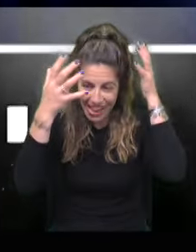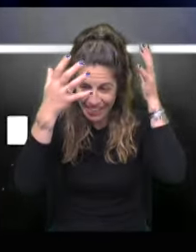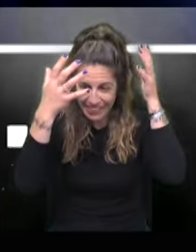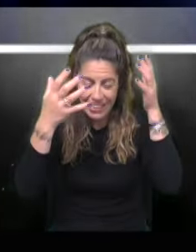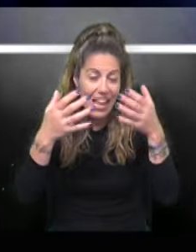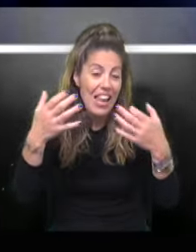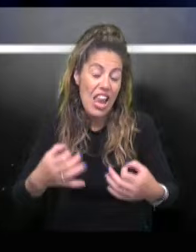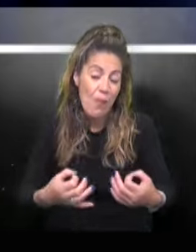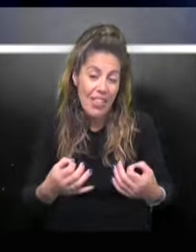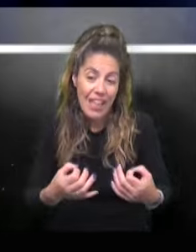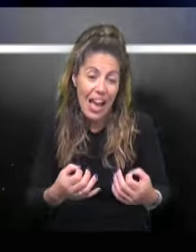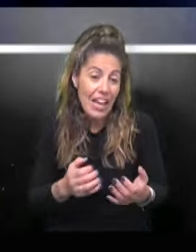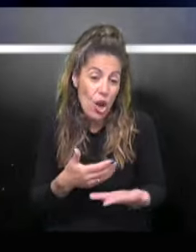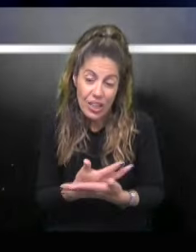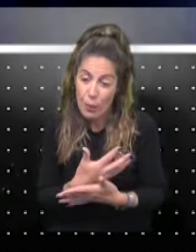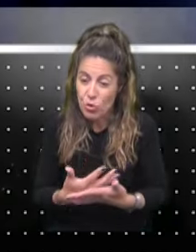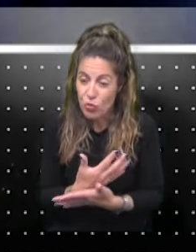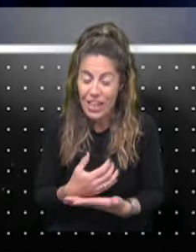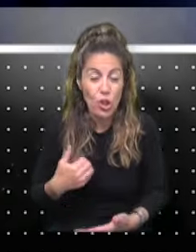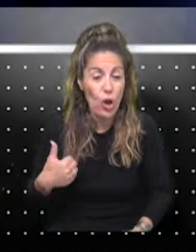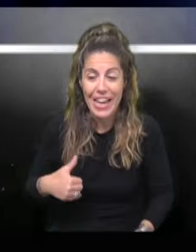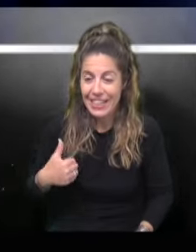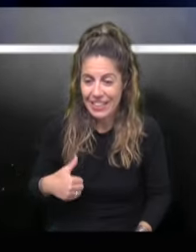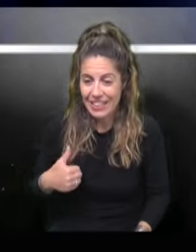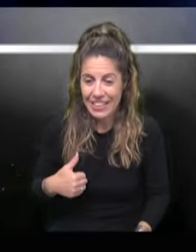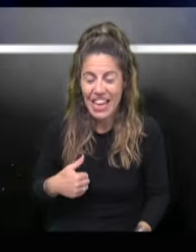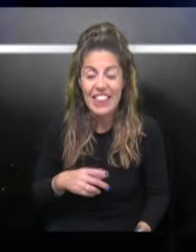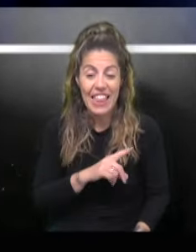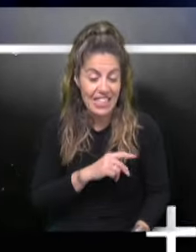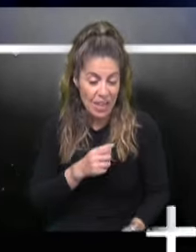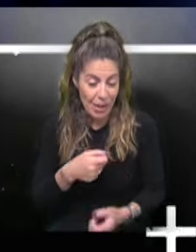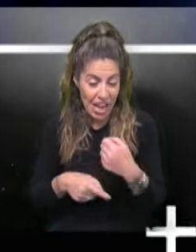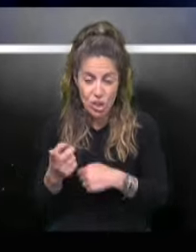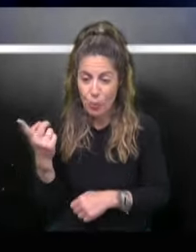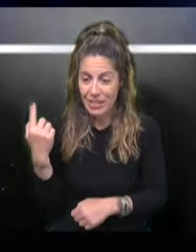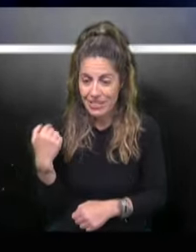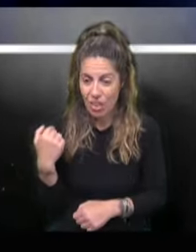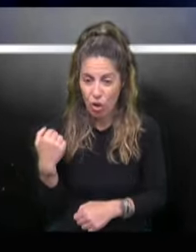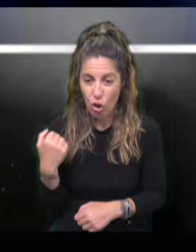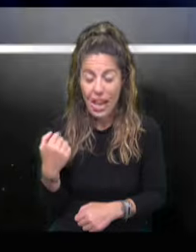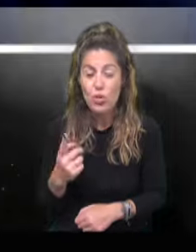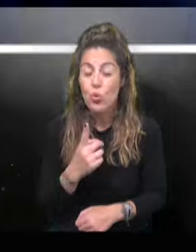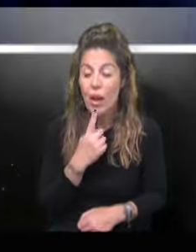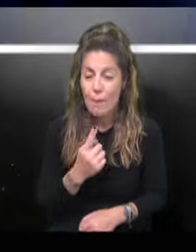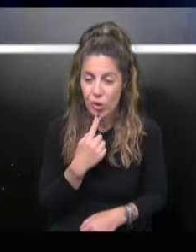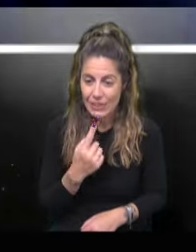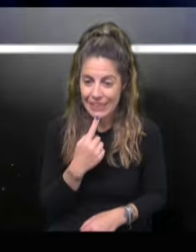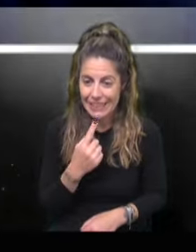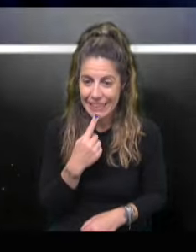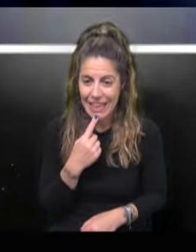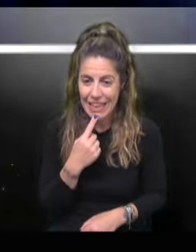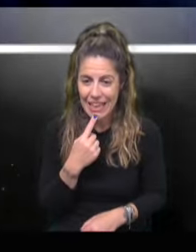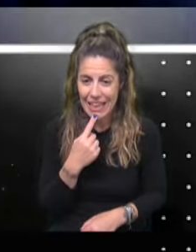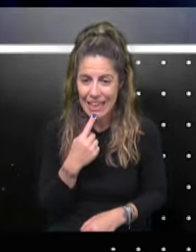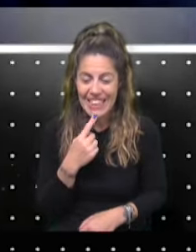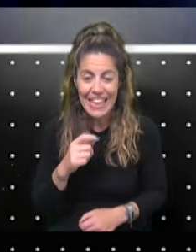la verdad que lo que estamos sufriendo en Argentina de diciembre del año pasado es una política que se suele Llamar de